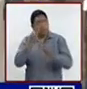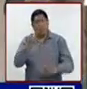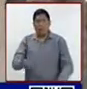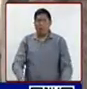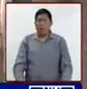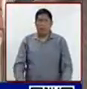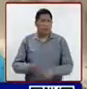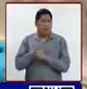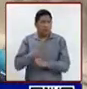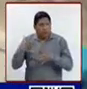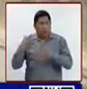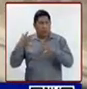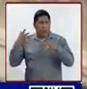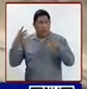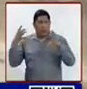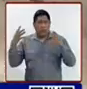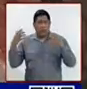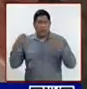Hola.